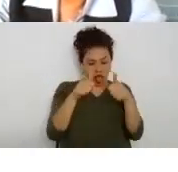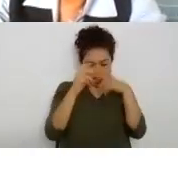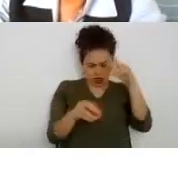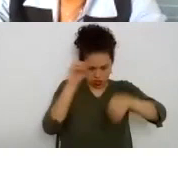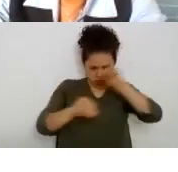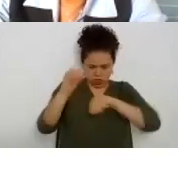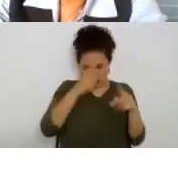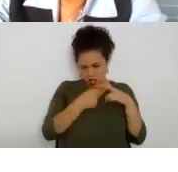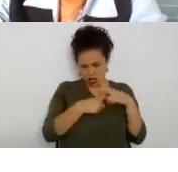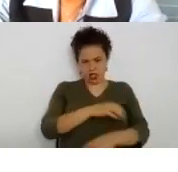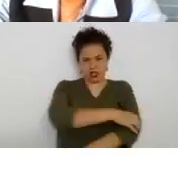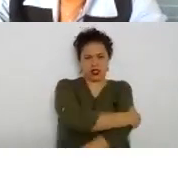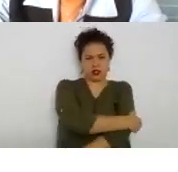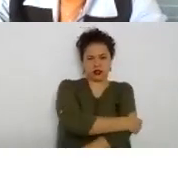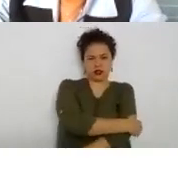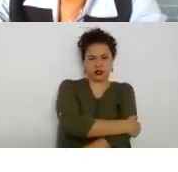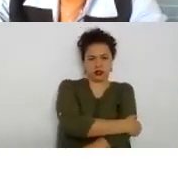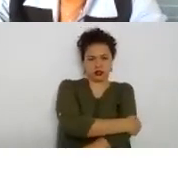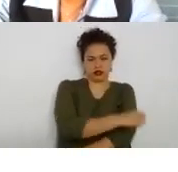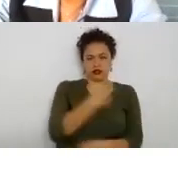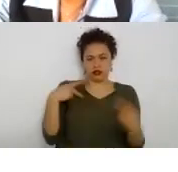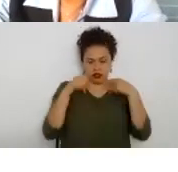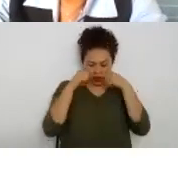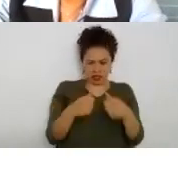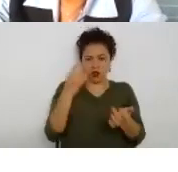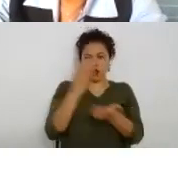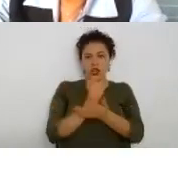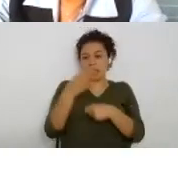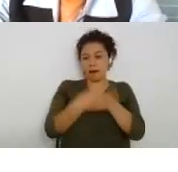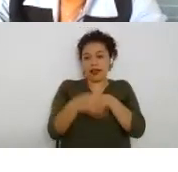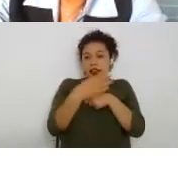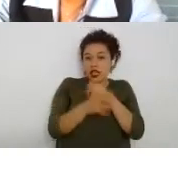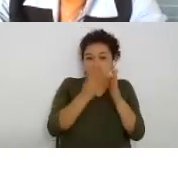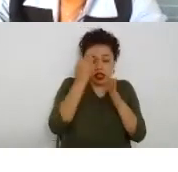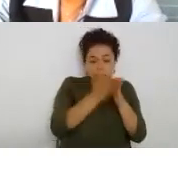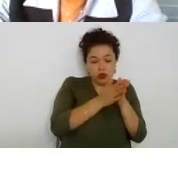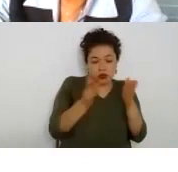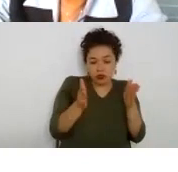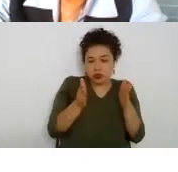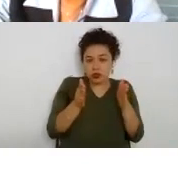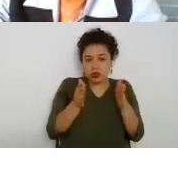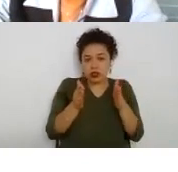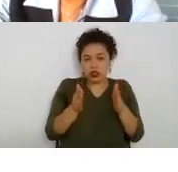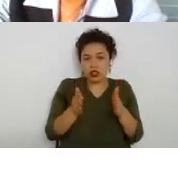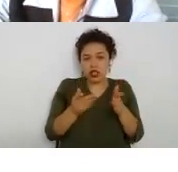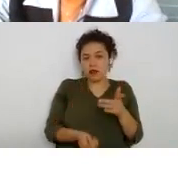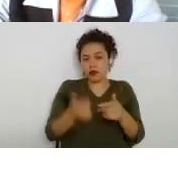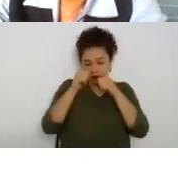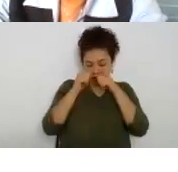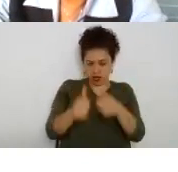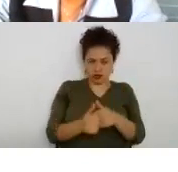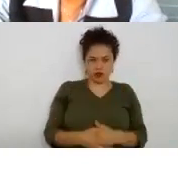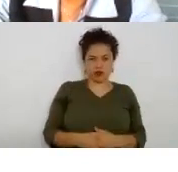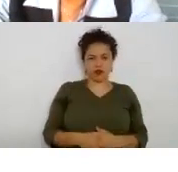¿ok? Pero la atención que yo estoy dando a la víctima simplemente va a ser temporal, son los primeros, la primera ayuda, ¿ok?